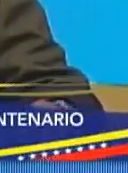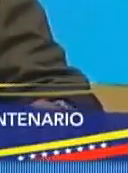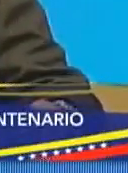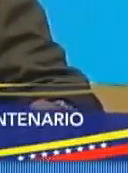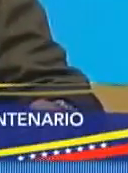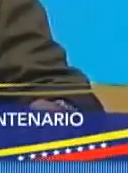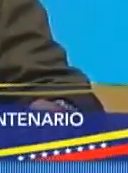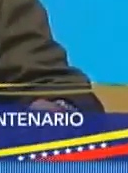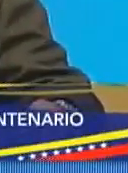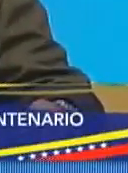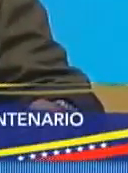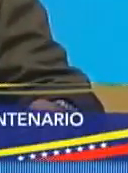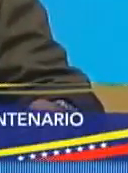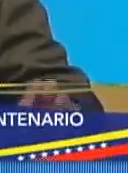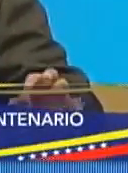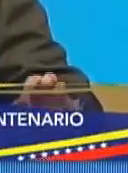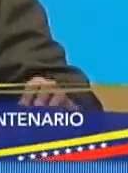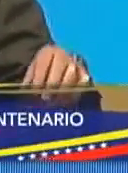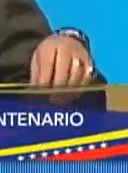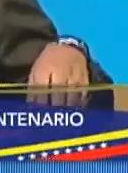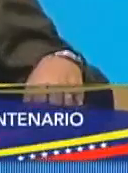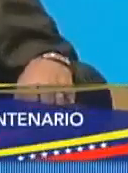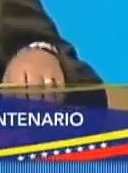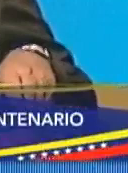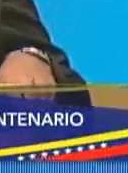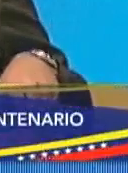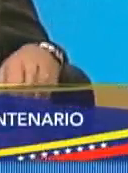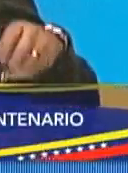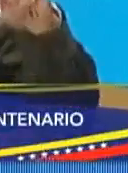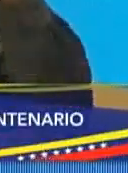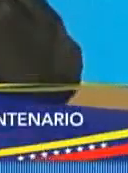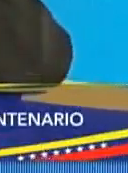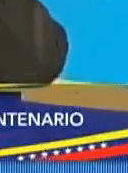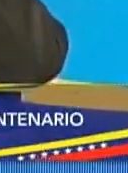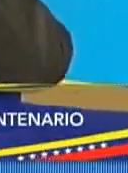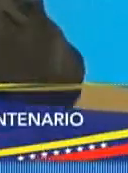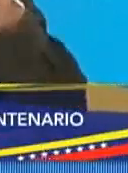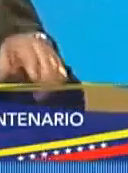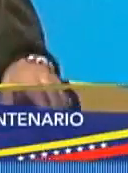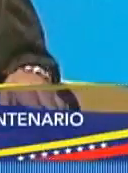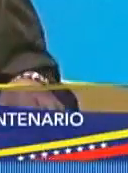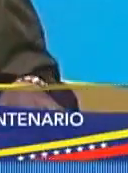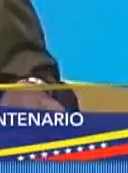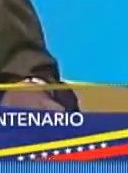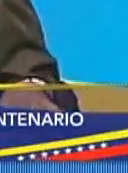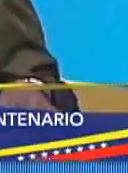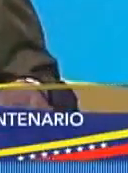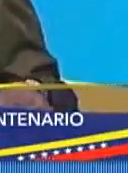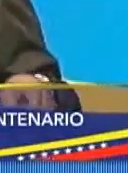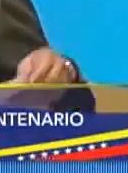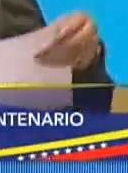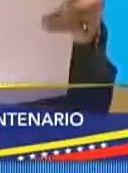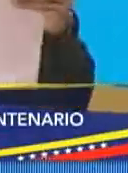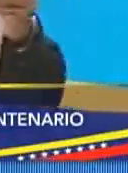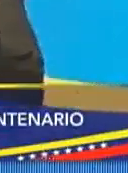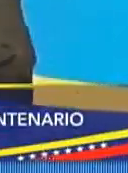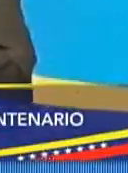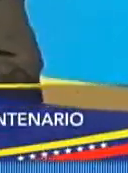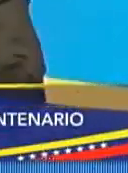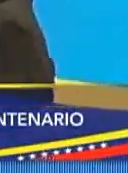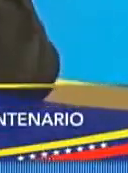insurgente. De verdad, quiero saludar a algunos de los historiadores que han venido del